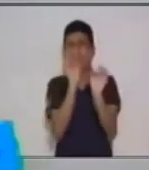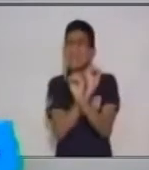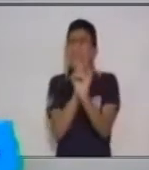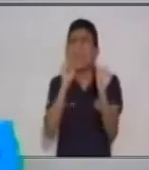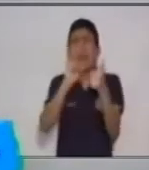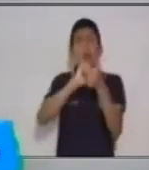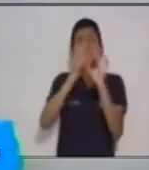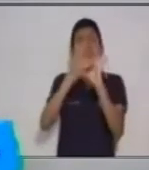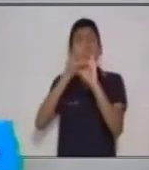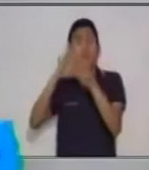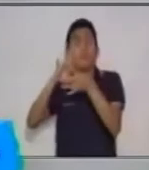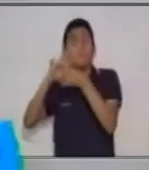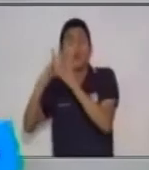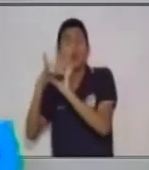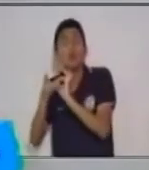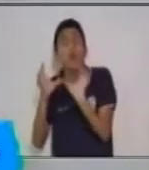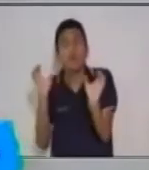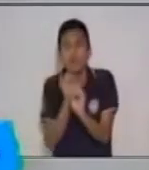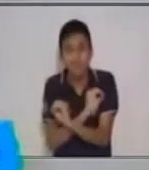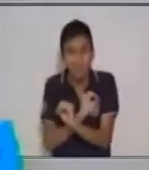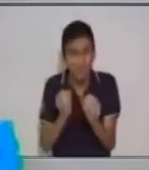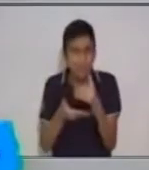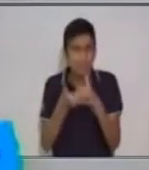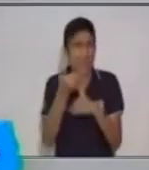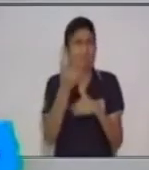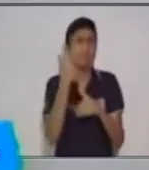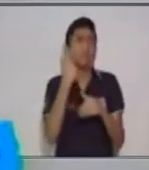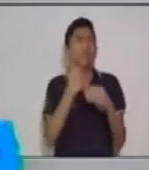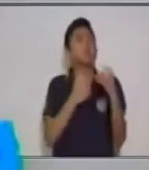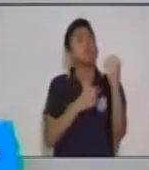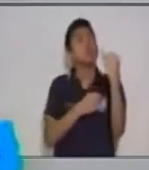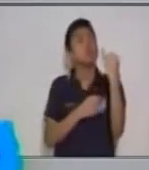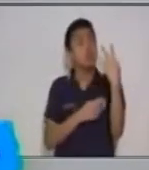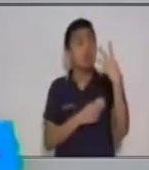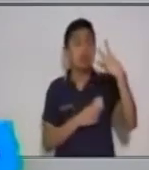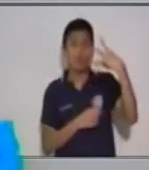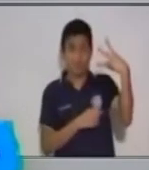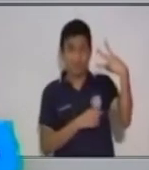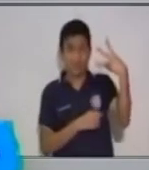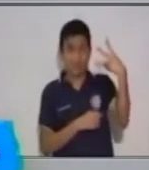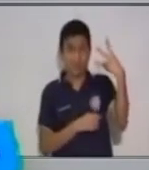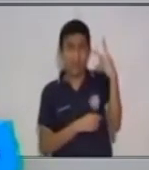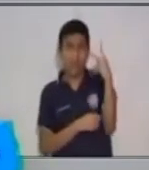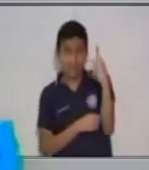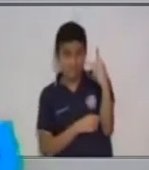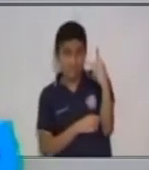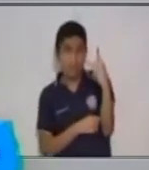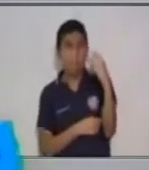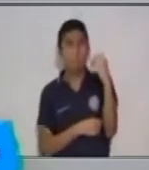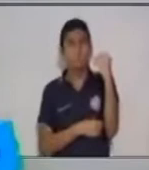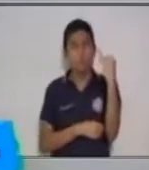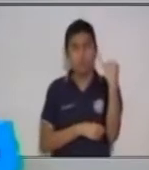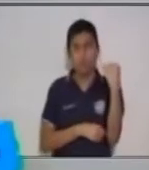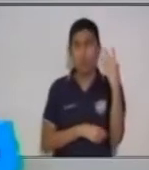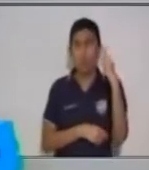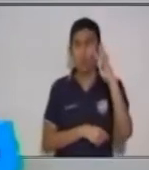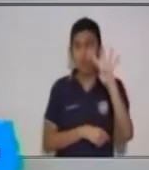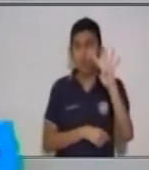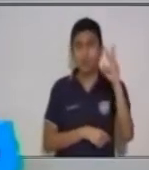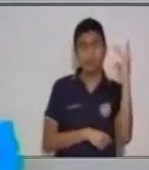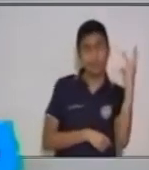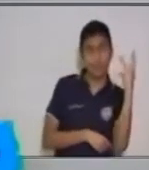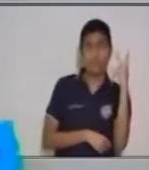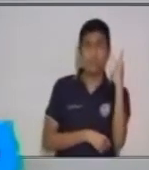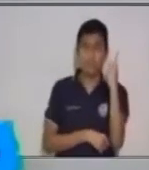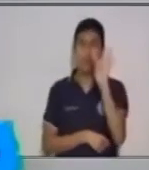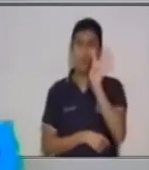ninguno de esos deportes anteriores? Ah, esta está más fácil. El número 3 y el número 4.